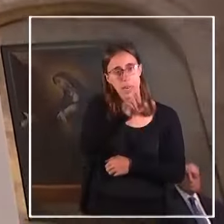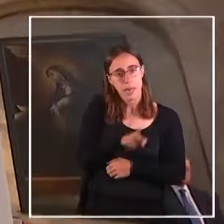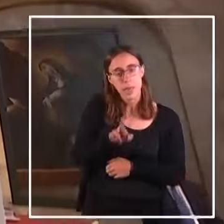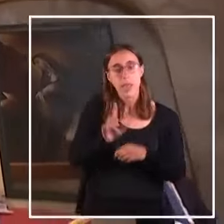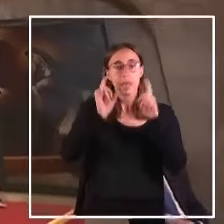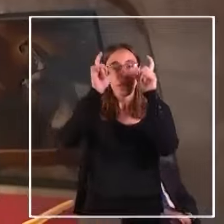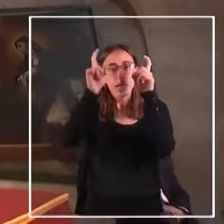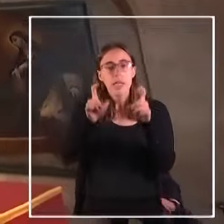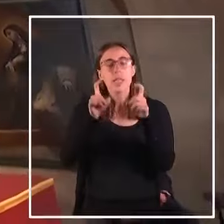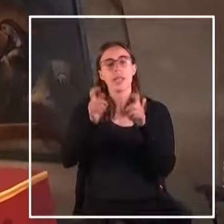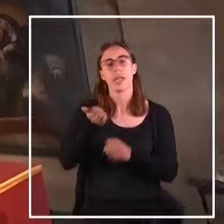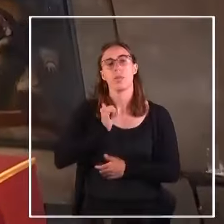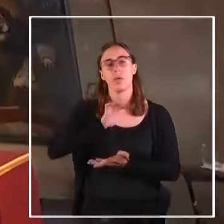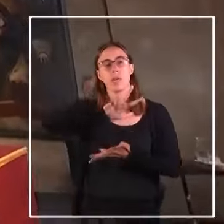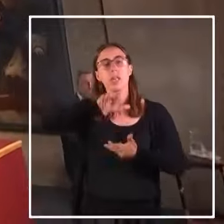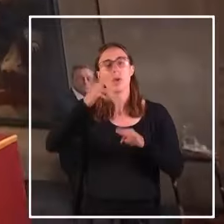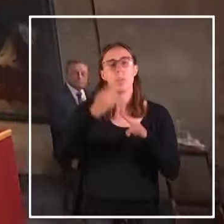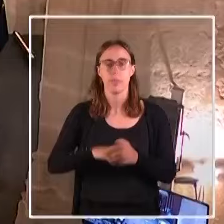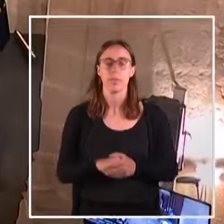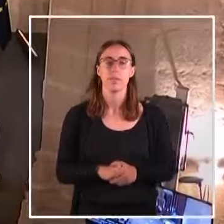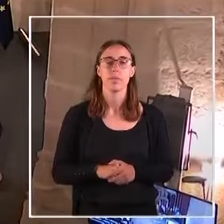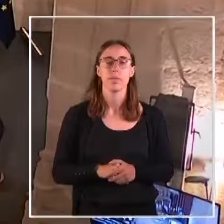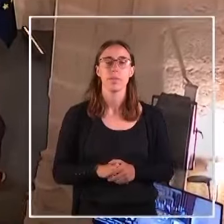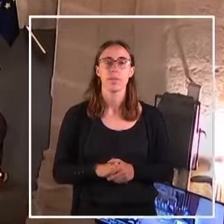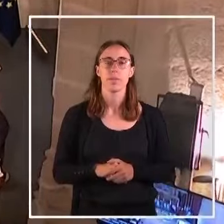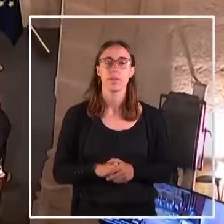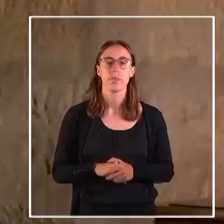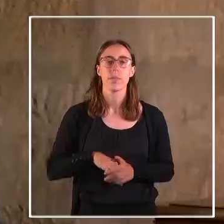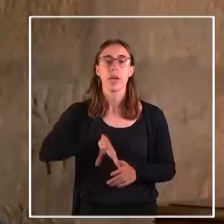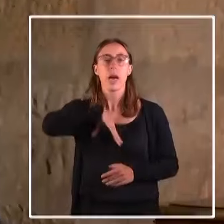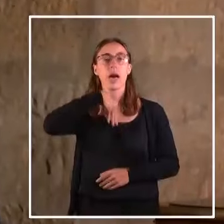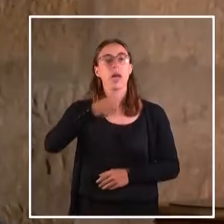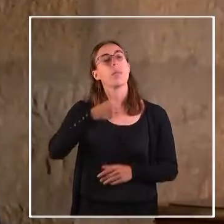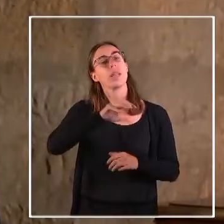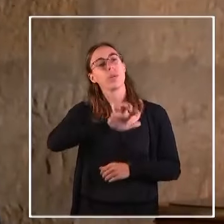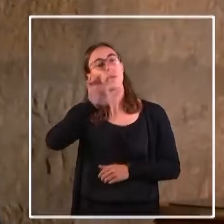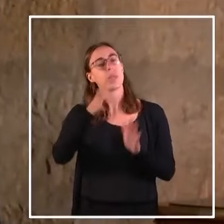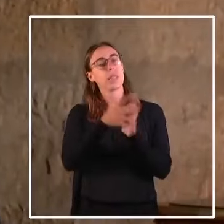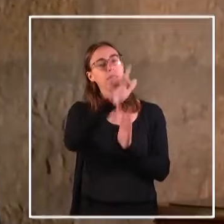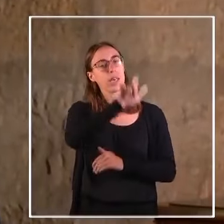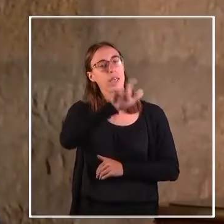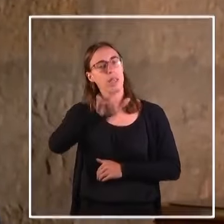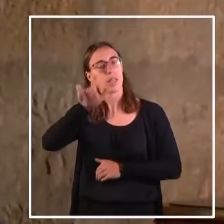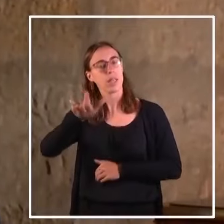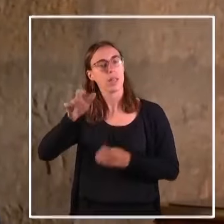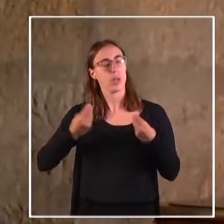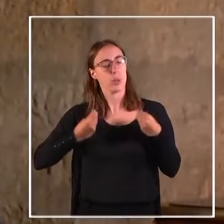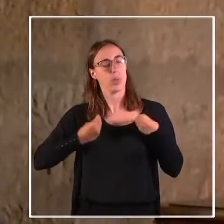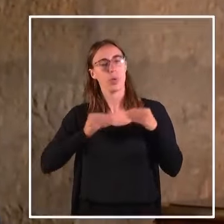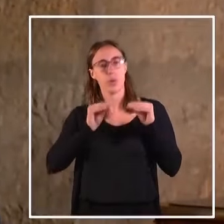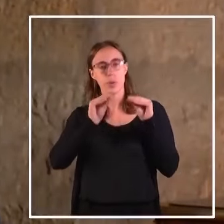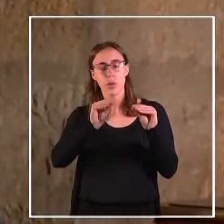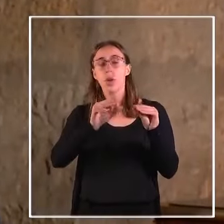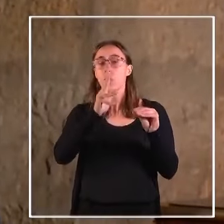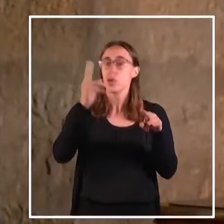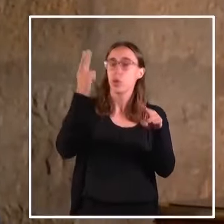en el tablero geopolítico y geoeconómico internacional. El alma de Europa son sus ciudadanos, por eso todas las políticas tienen que situarlos en